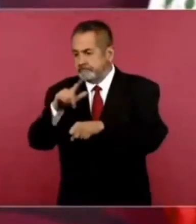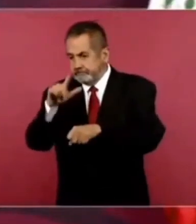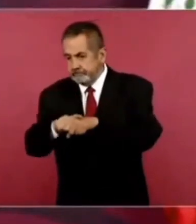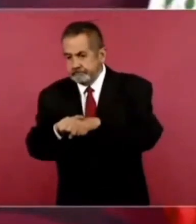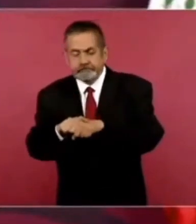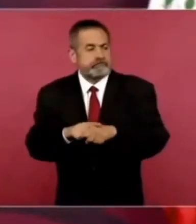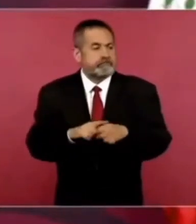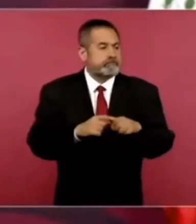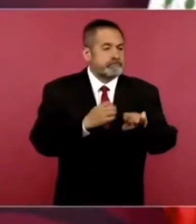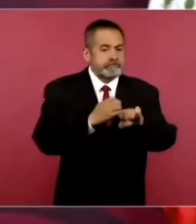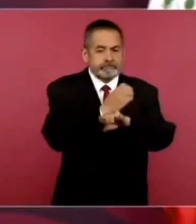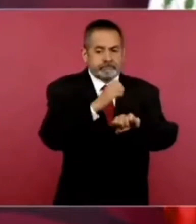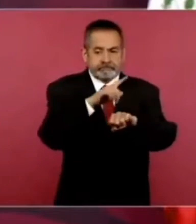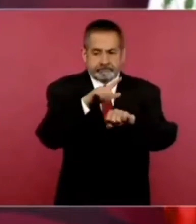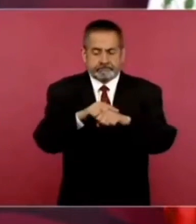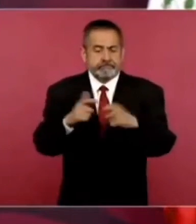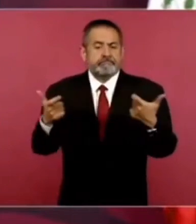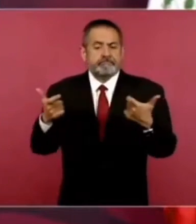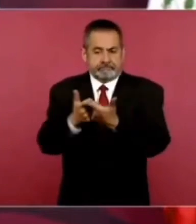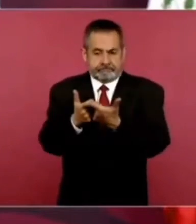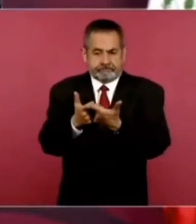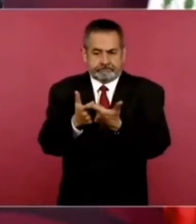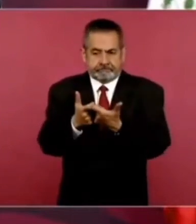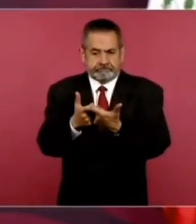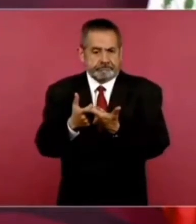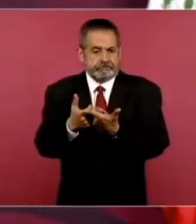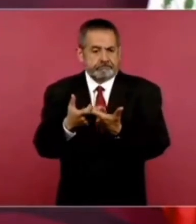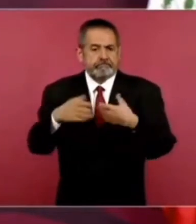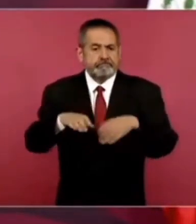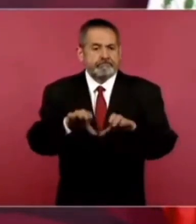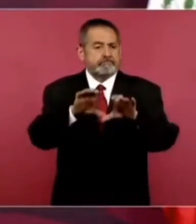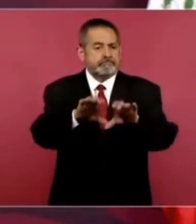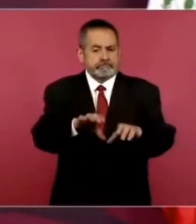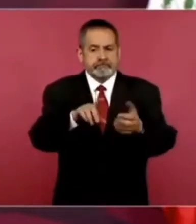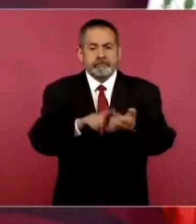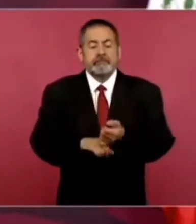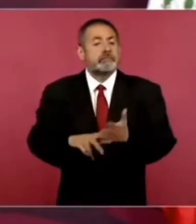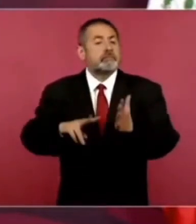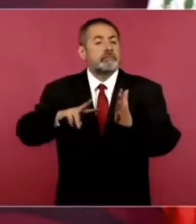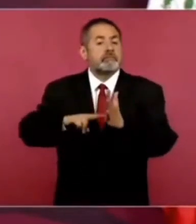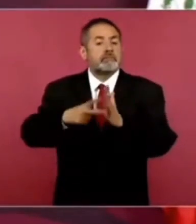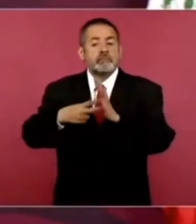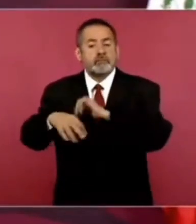la mitad inversión estatal, y los ingenieros